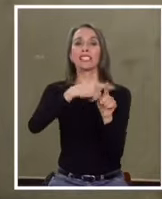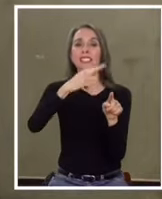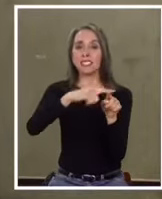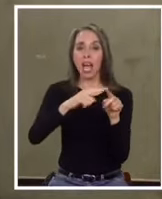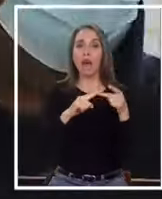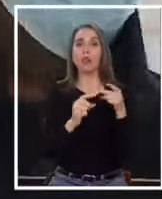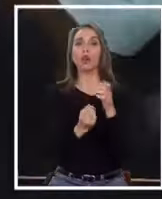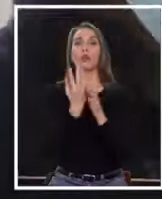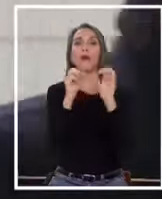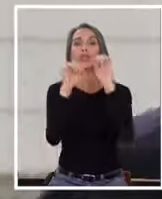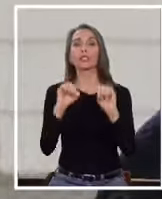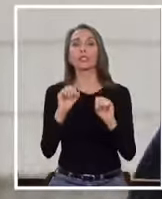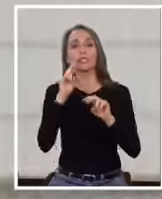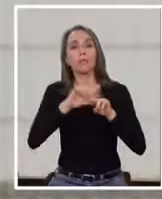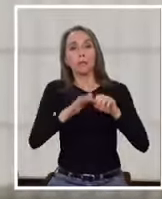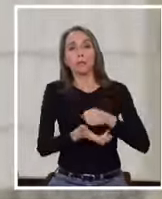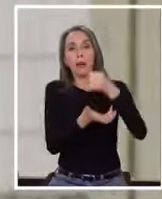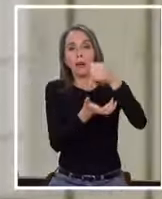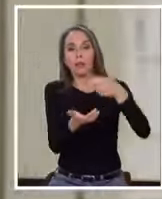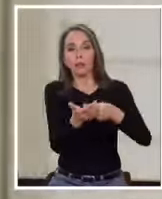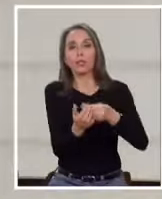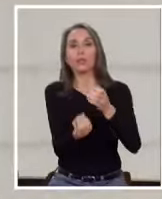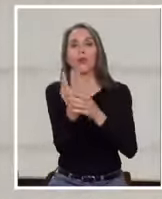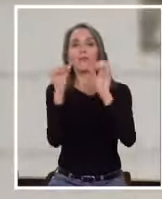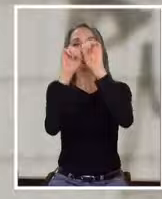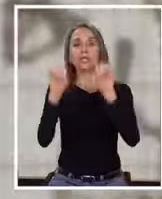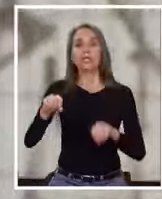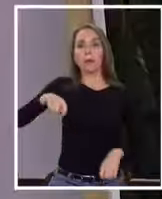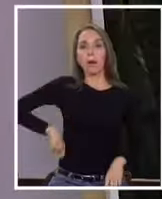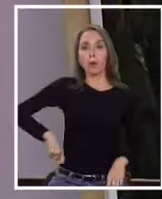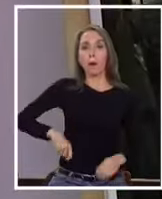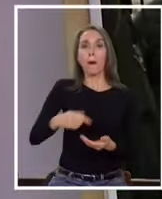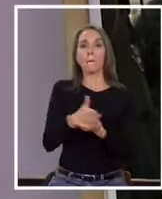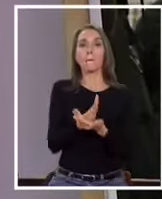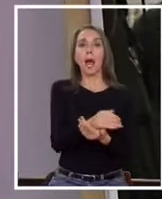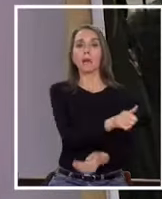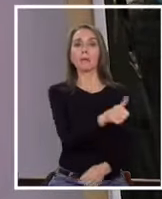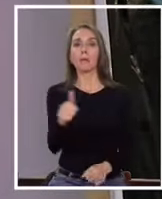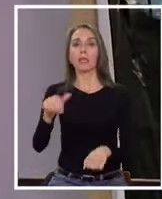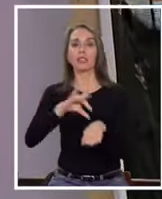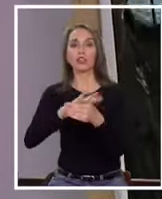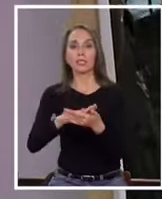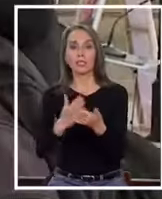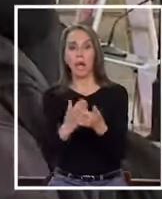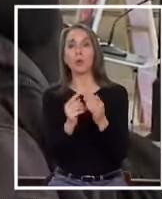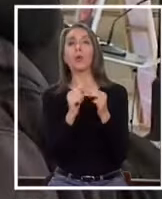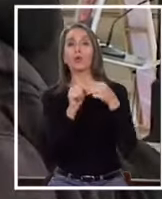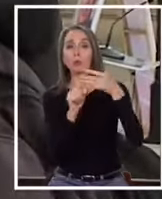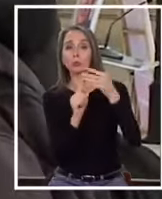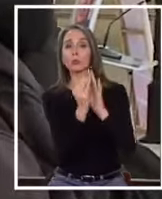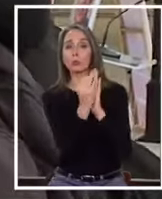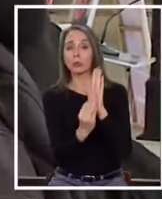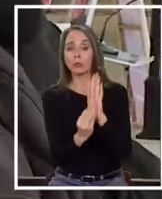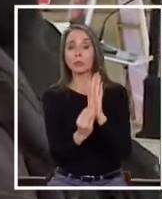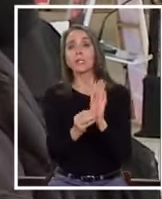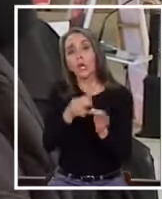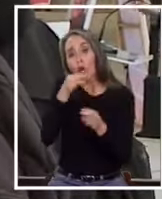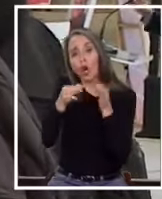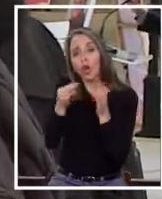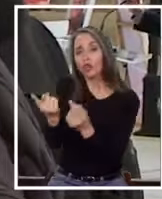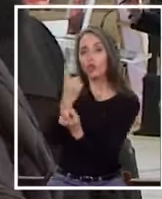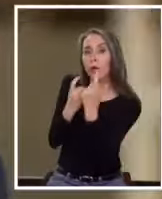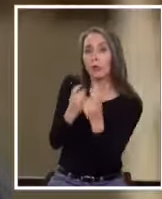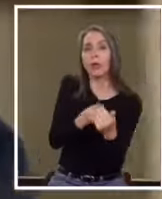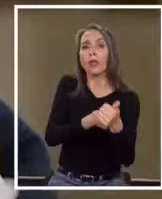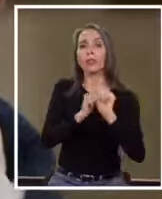financiamiento, modificar el sistema de pensiones y crear un plan universal de salud. En la jornada también se refirió a la derrota que sufrió en la interna